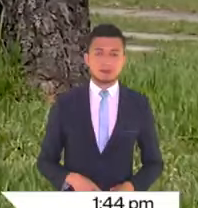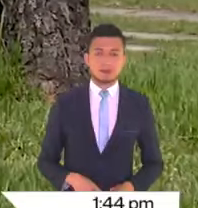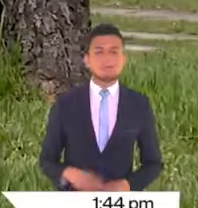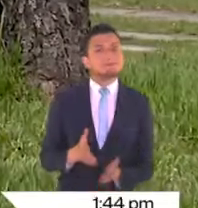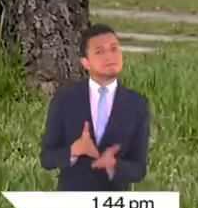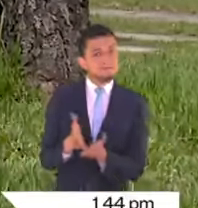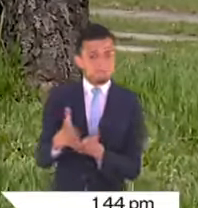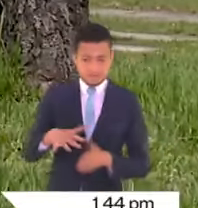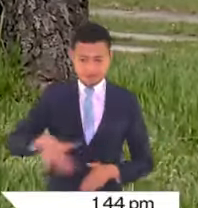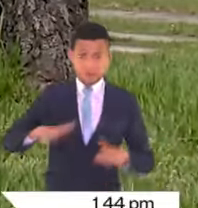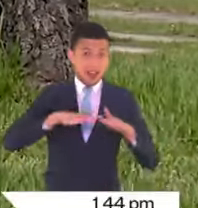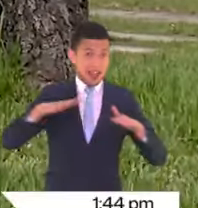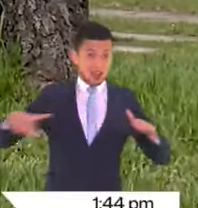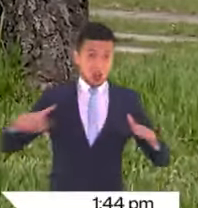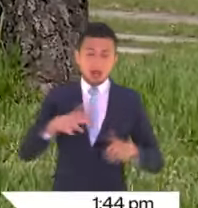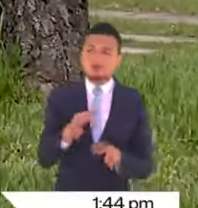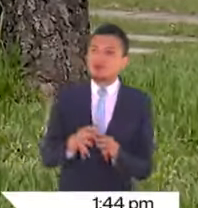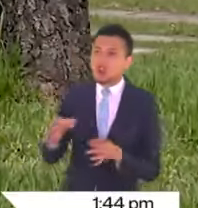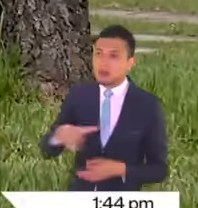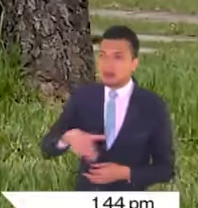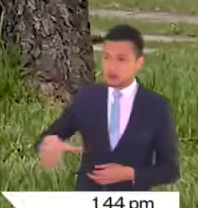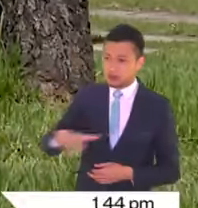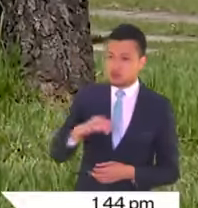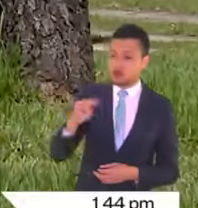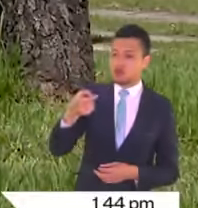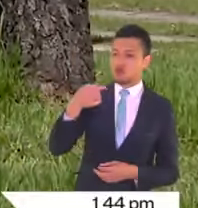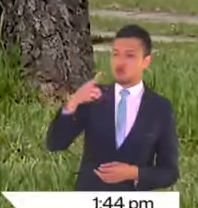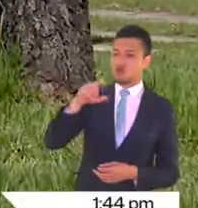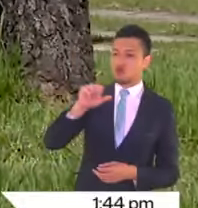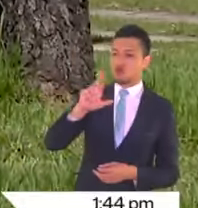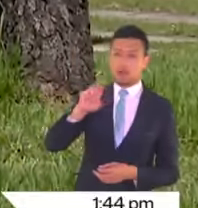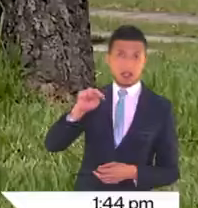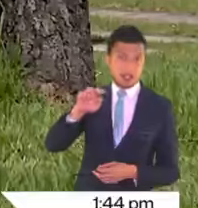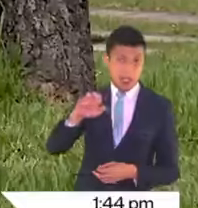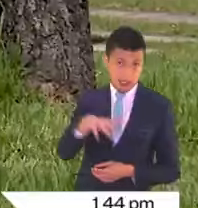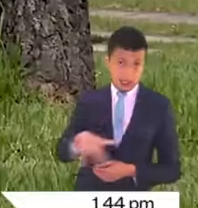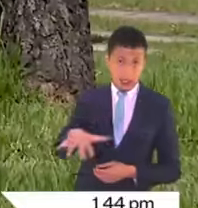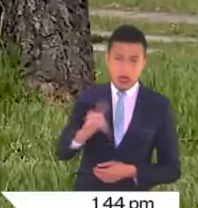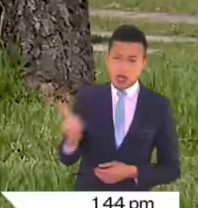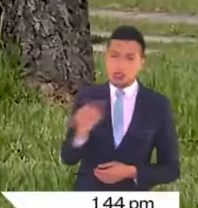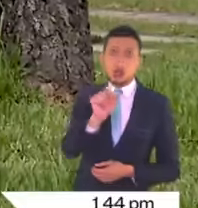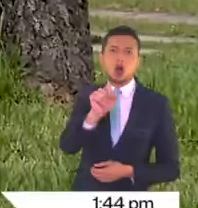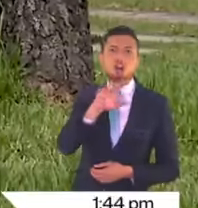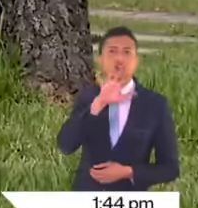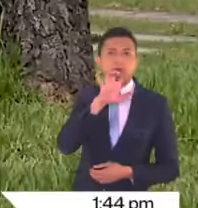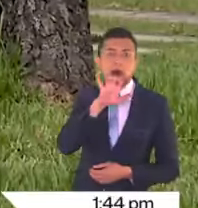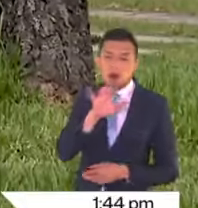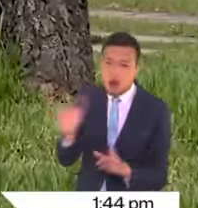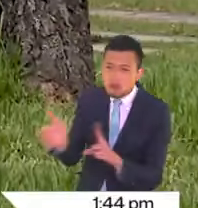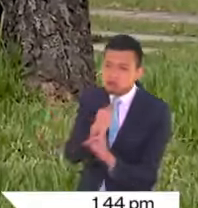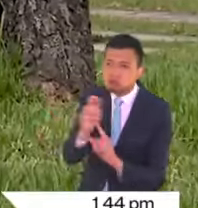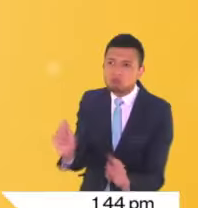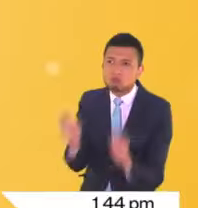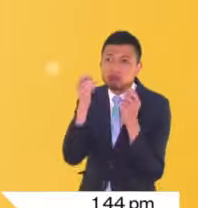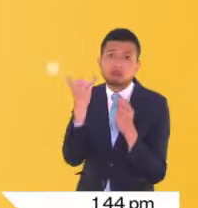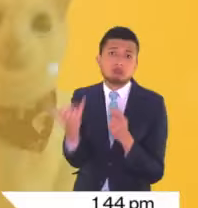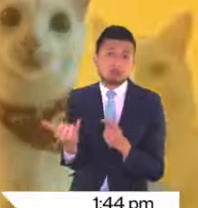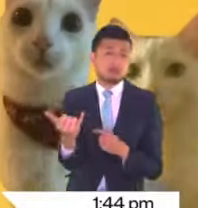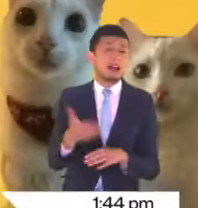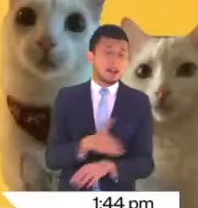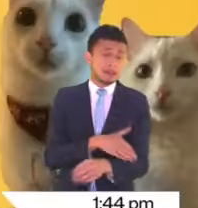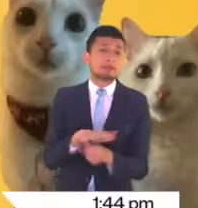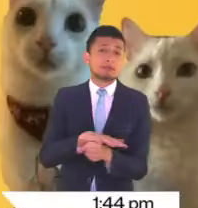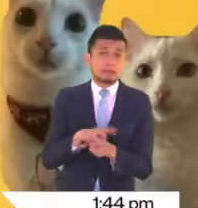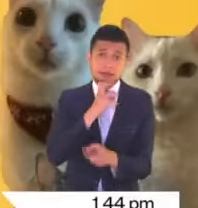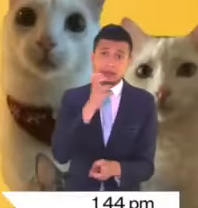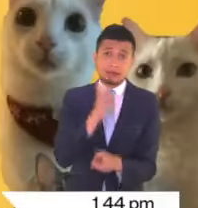Seguimos en Antioquia, esta vez en el municipio de Guarne, donde fueron rescatados 11 perritos que vivían en precarias condiciones. Los encontraron